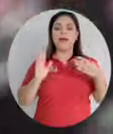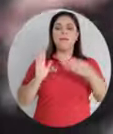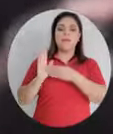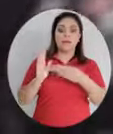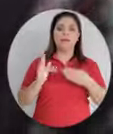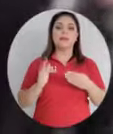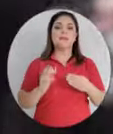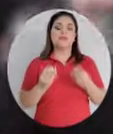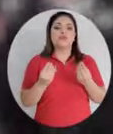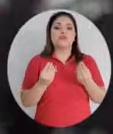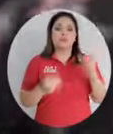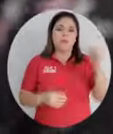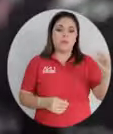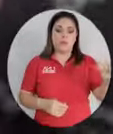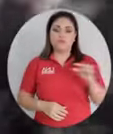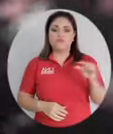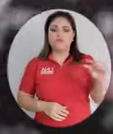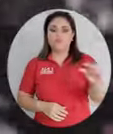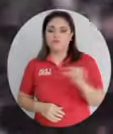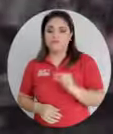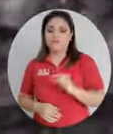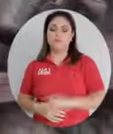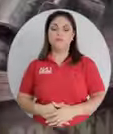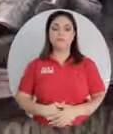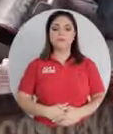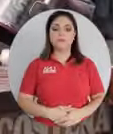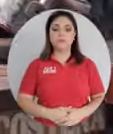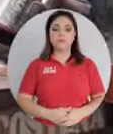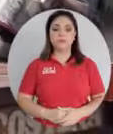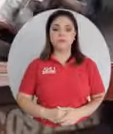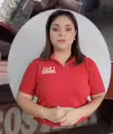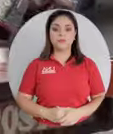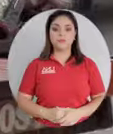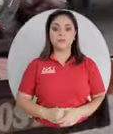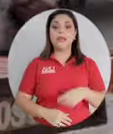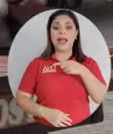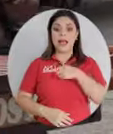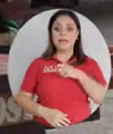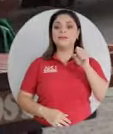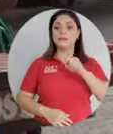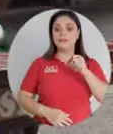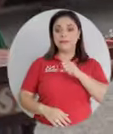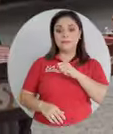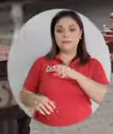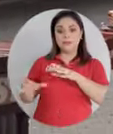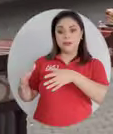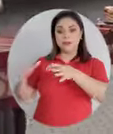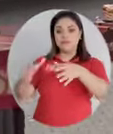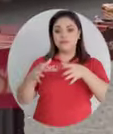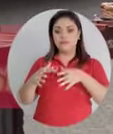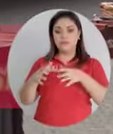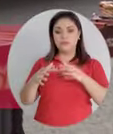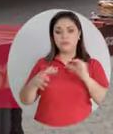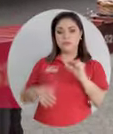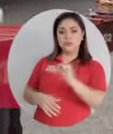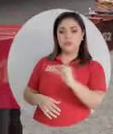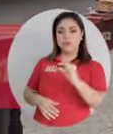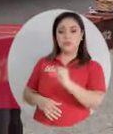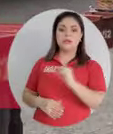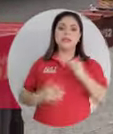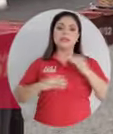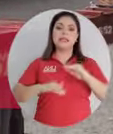incidencia en los 2 quintiles de ingresos más bajos. Ahí se ha visto, digamos,